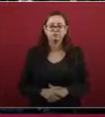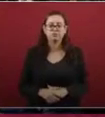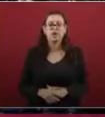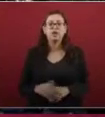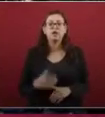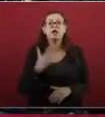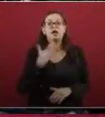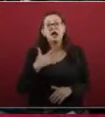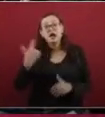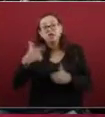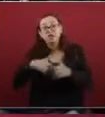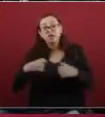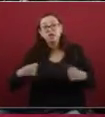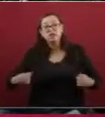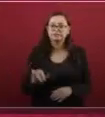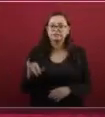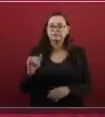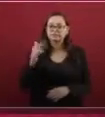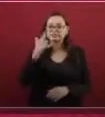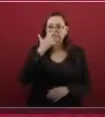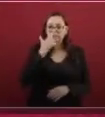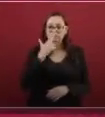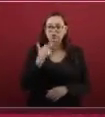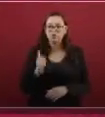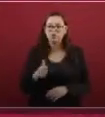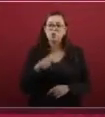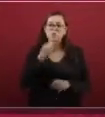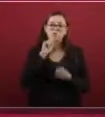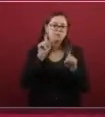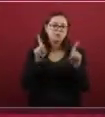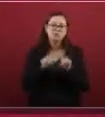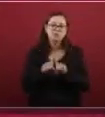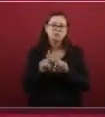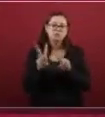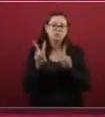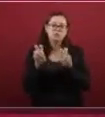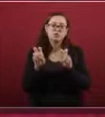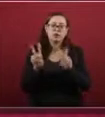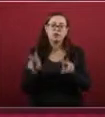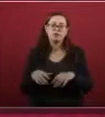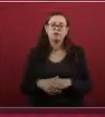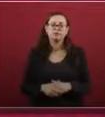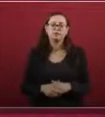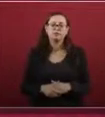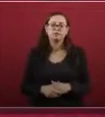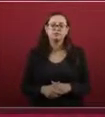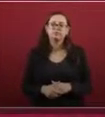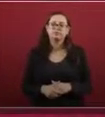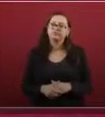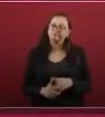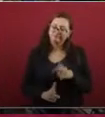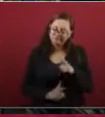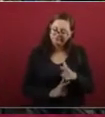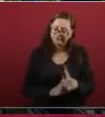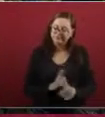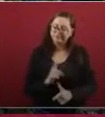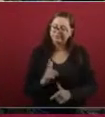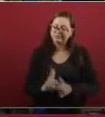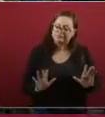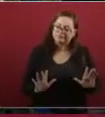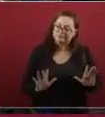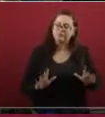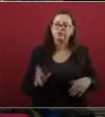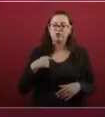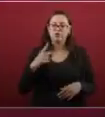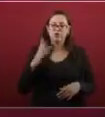el tema de la gasolina tienes razón es lo mismo es empujar el elefante estuve por allá